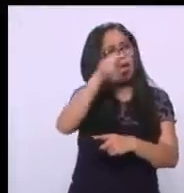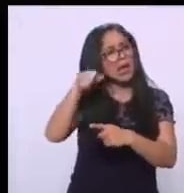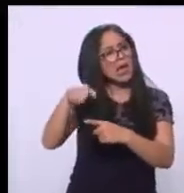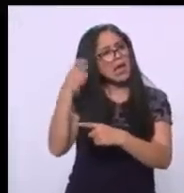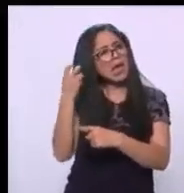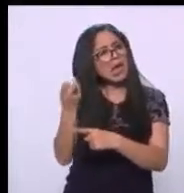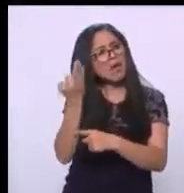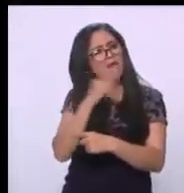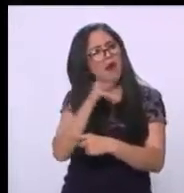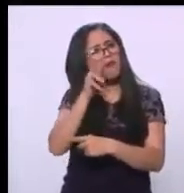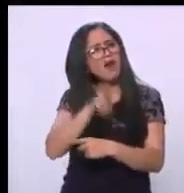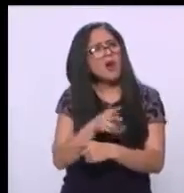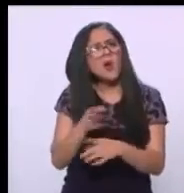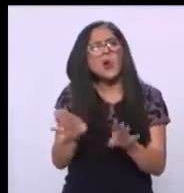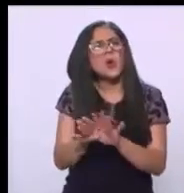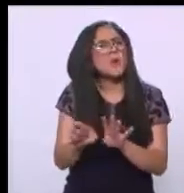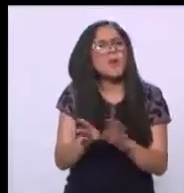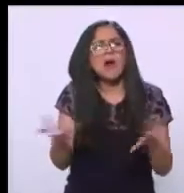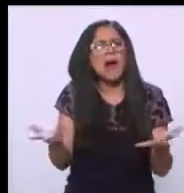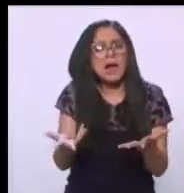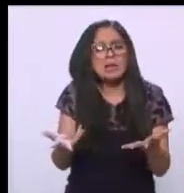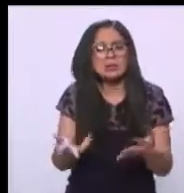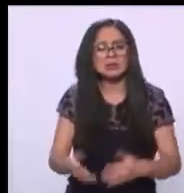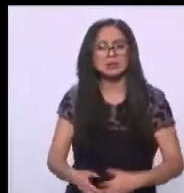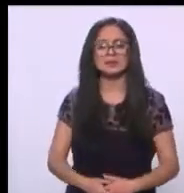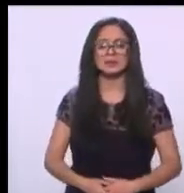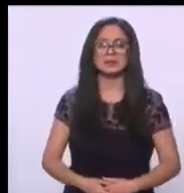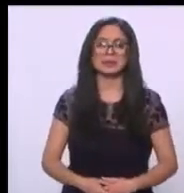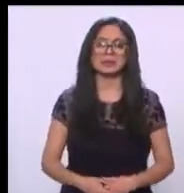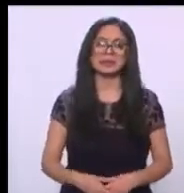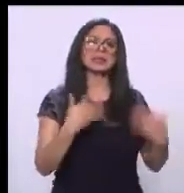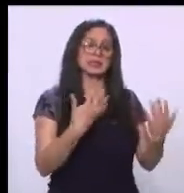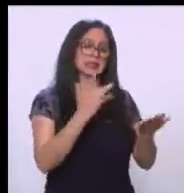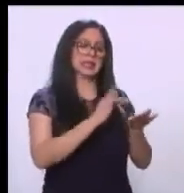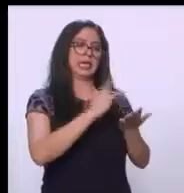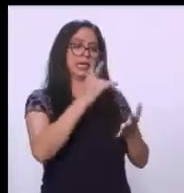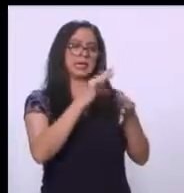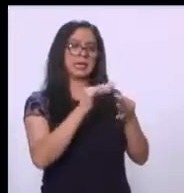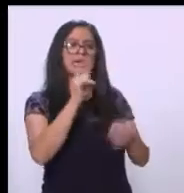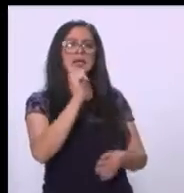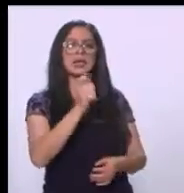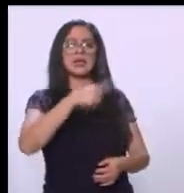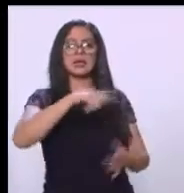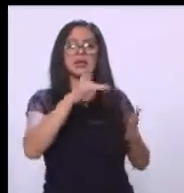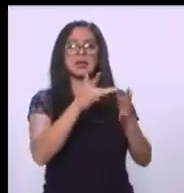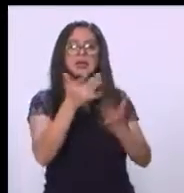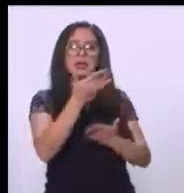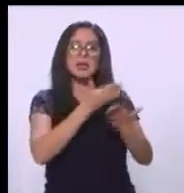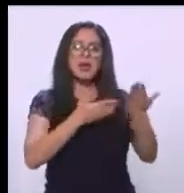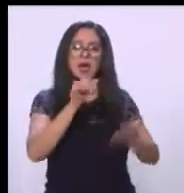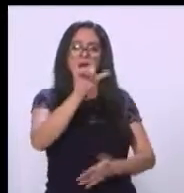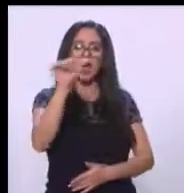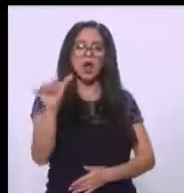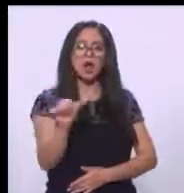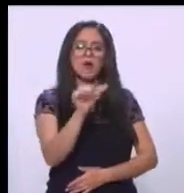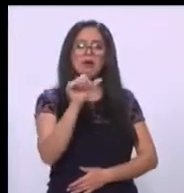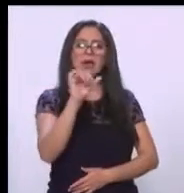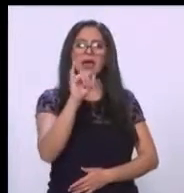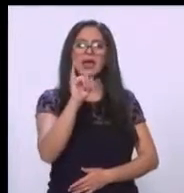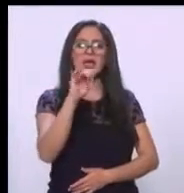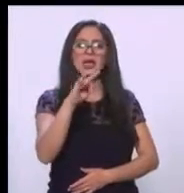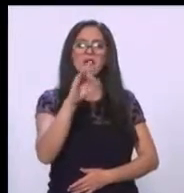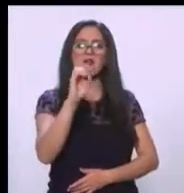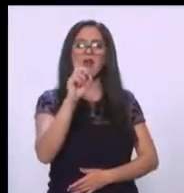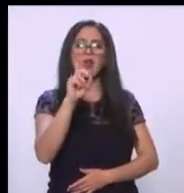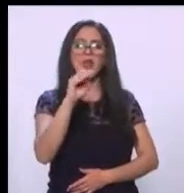¿Cómo funciona? Muchas gracias. Esto es súper importante. A través de las redes sociales, @infodemiamex, nos pueden arrobar en